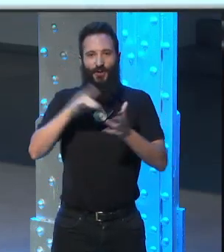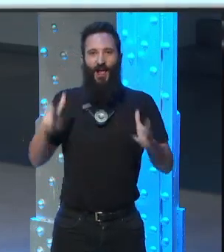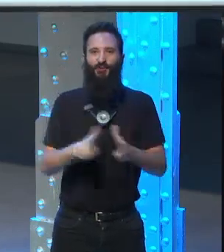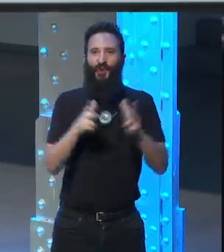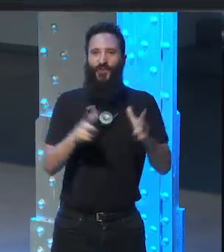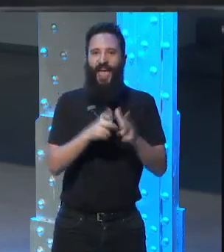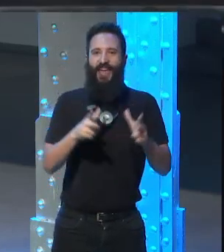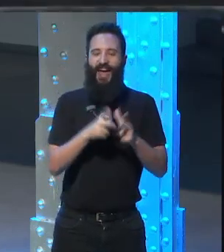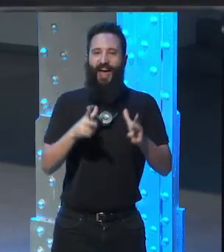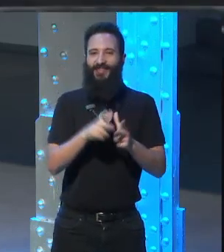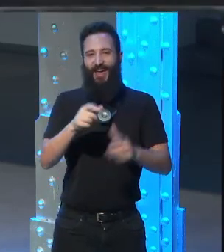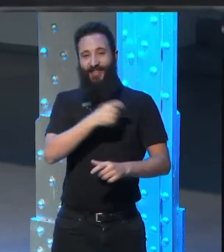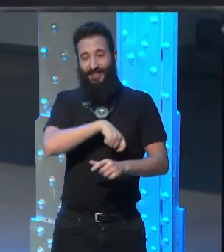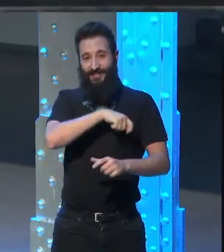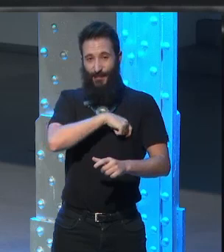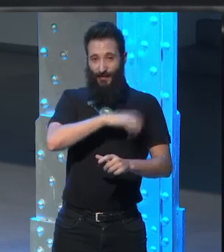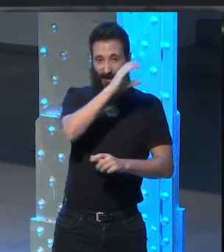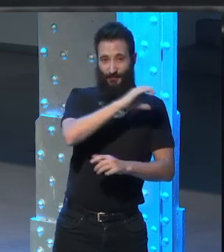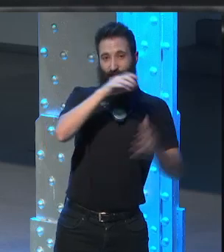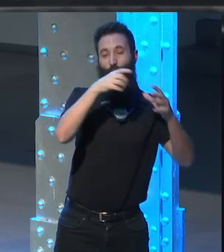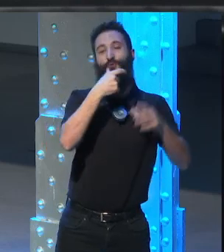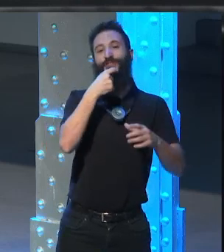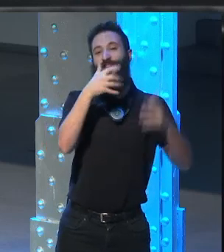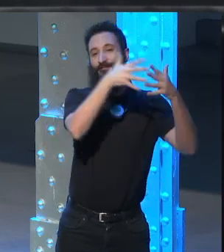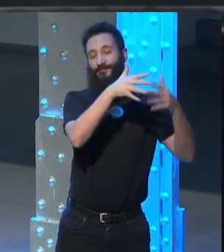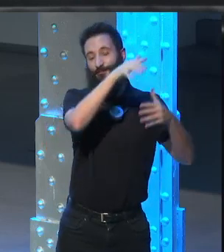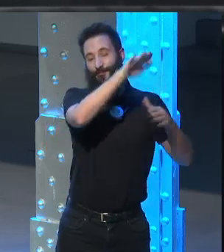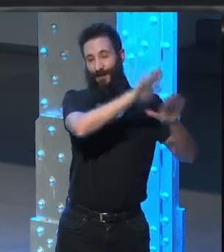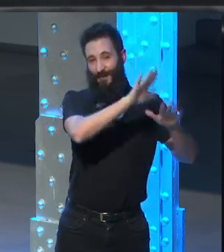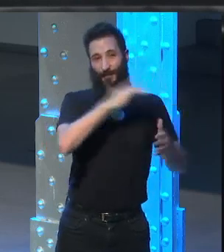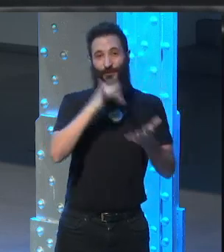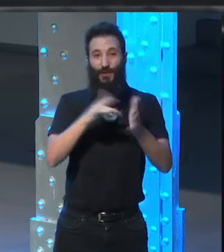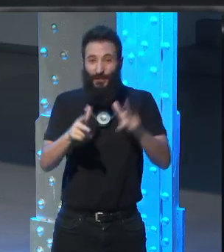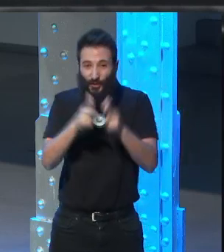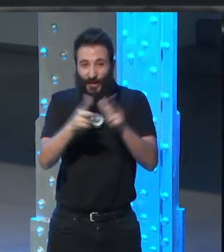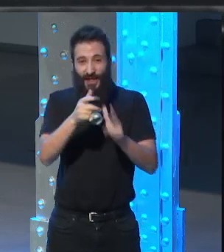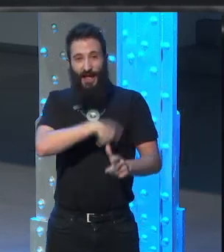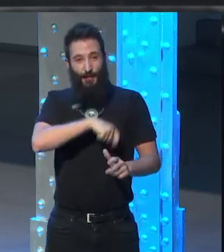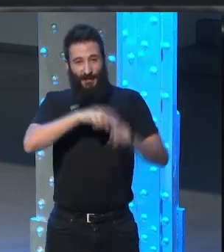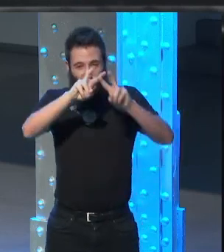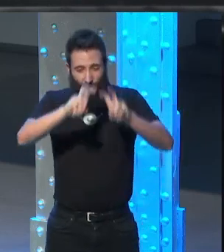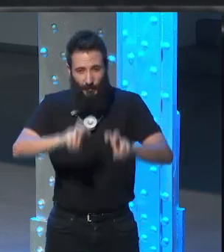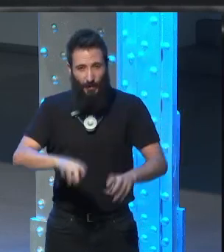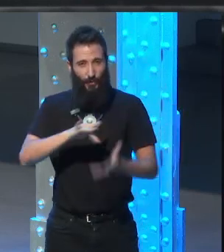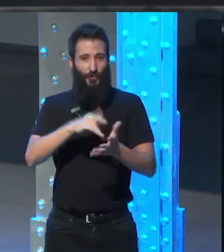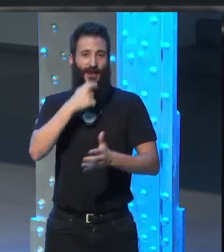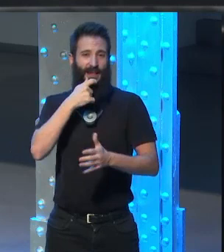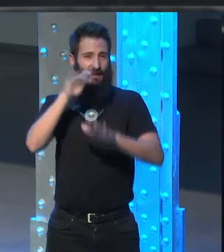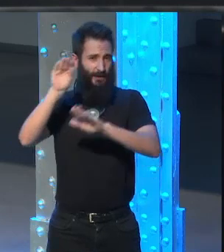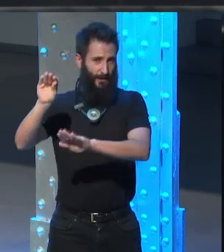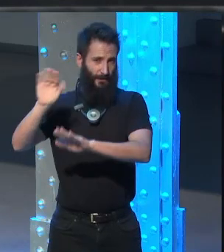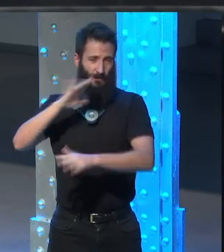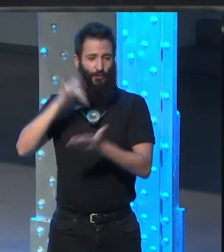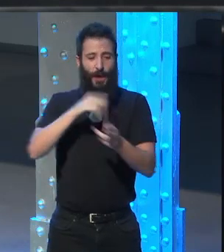Sociedad de Científicos Españoles en el Reino Unido. Es una sociedad de investigadores españoles que residen en el Reino Unido, sin